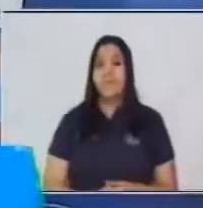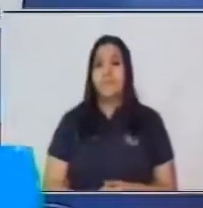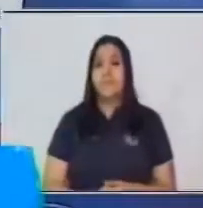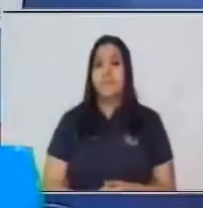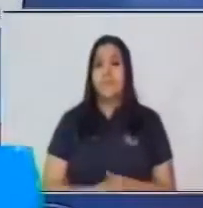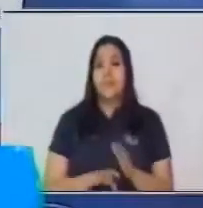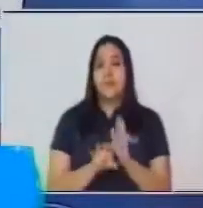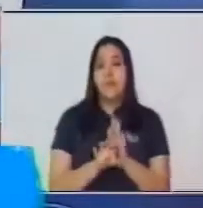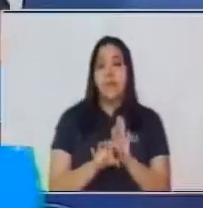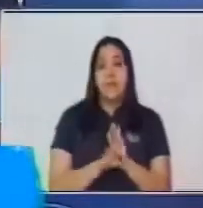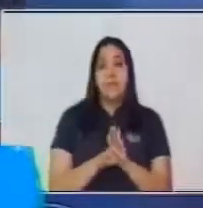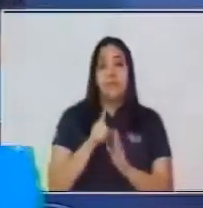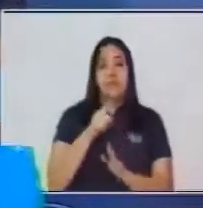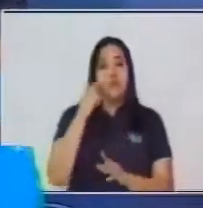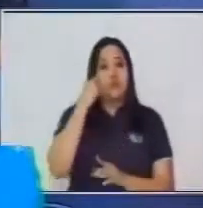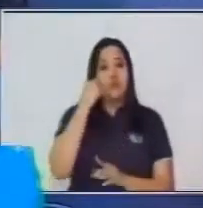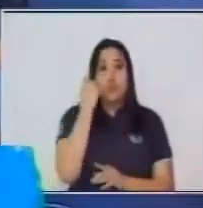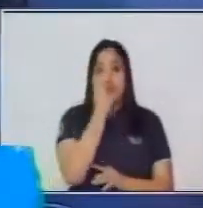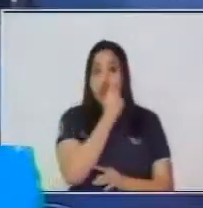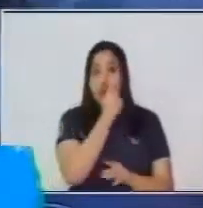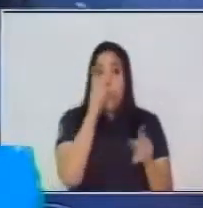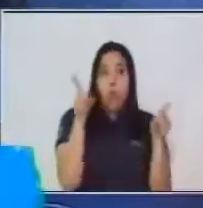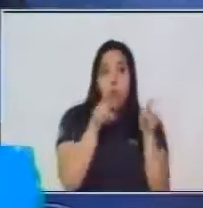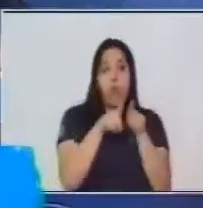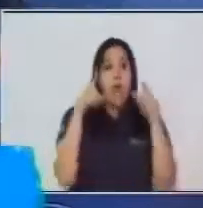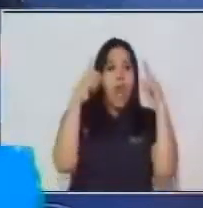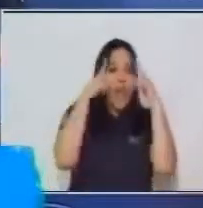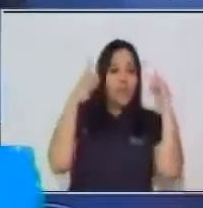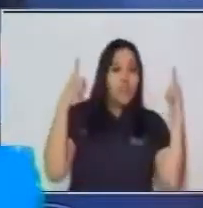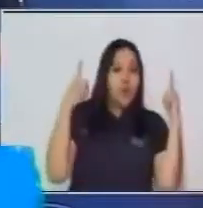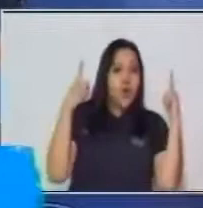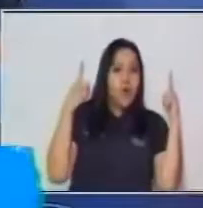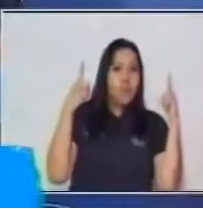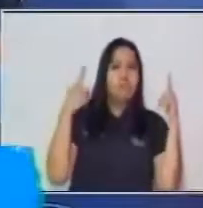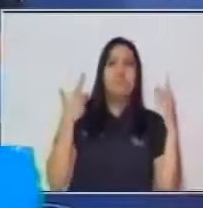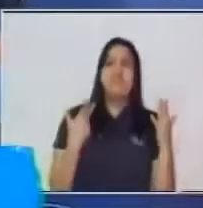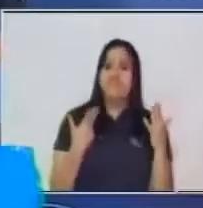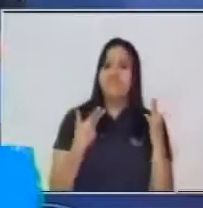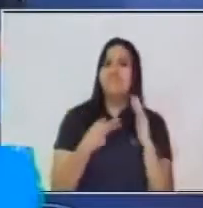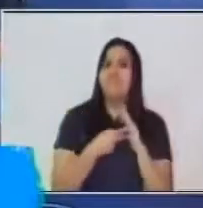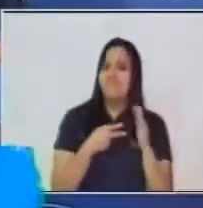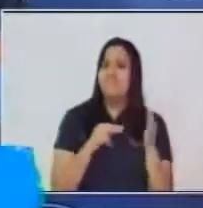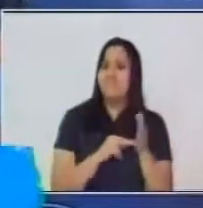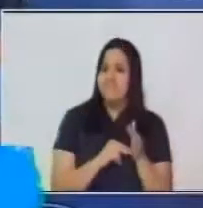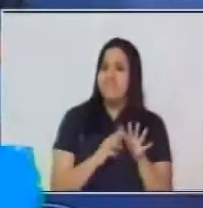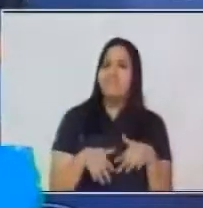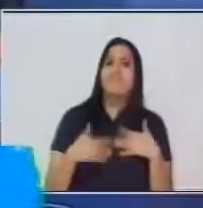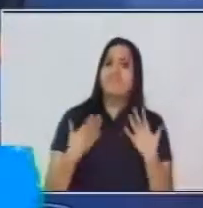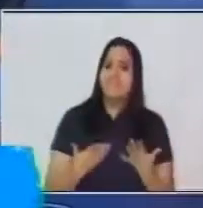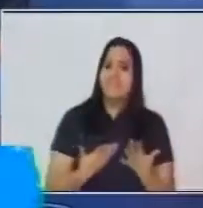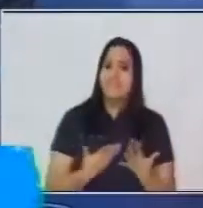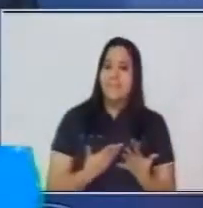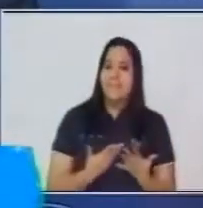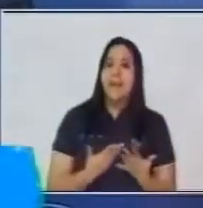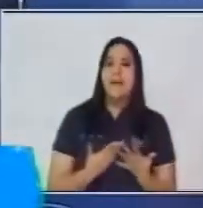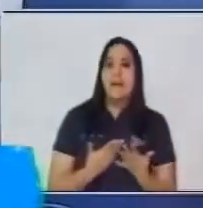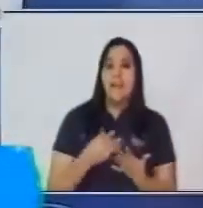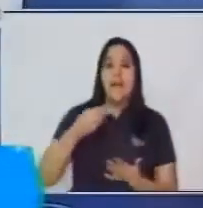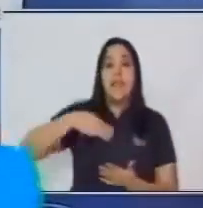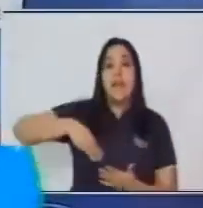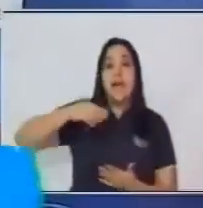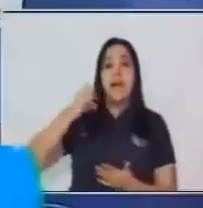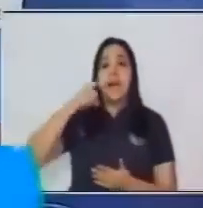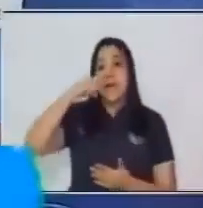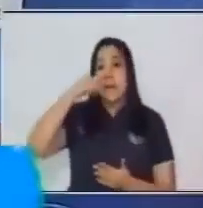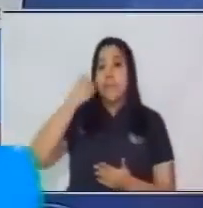Tus ojos como sol. ¿Te recuerdas qué función o para qué servía esa metáfora? La metáfora,